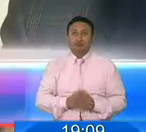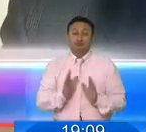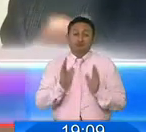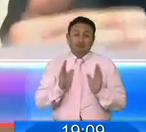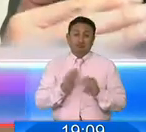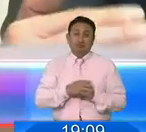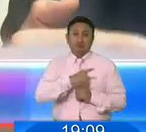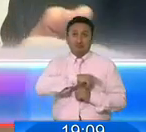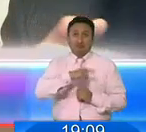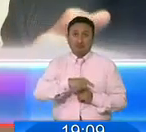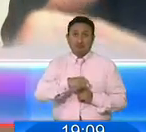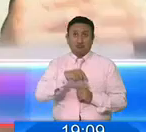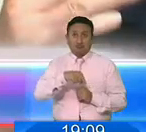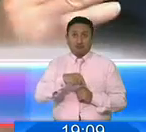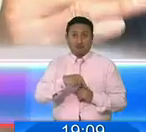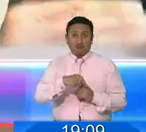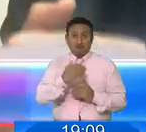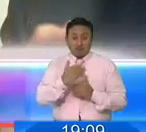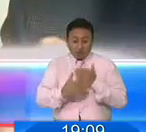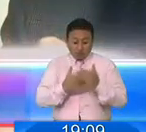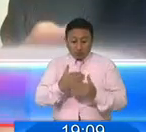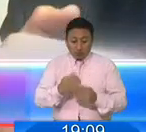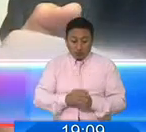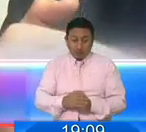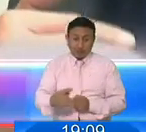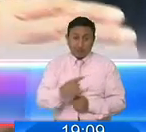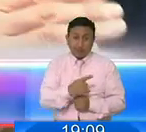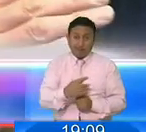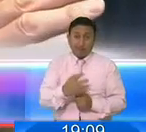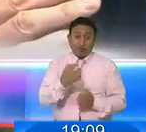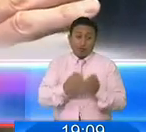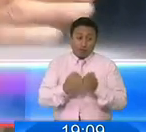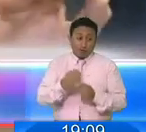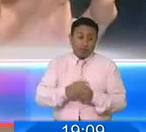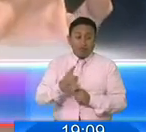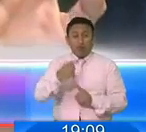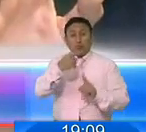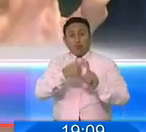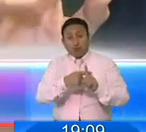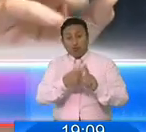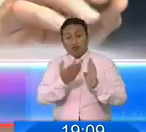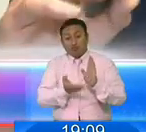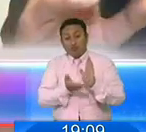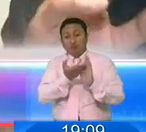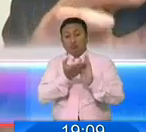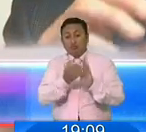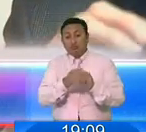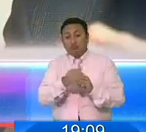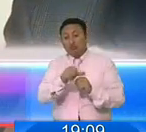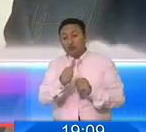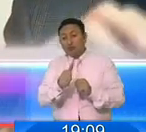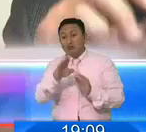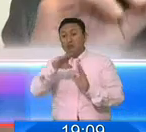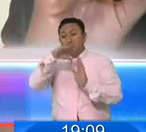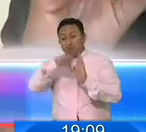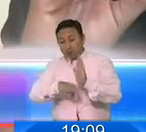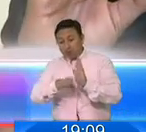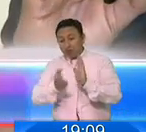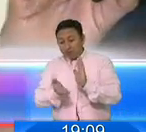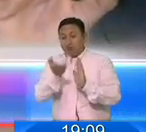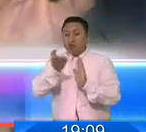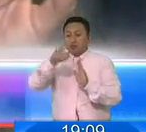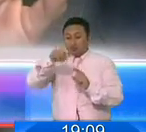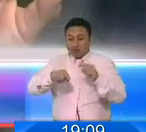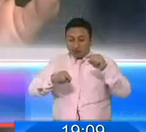este tipo de cosas este tipo de cosas unos meses una pequeña inflación otros meses deflación